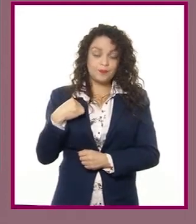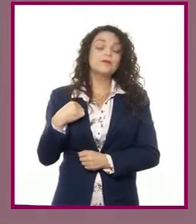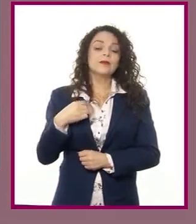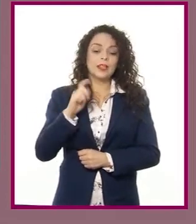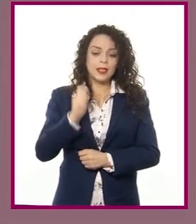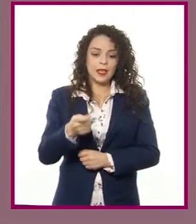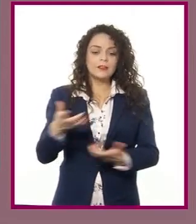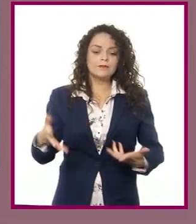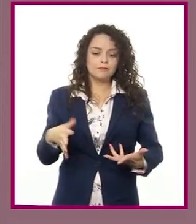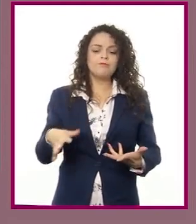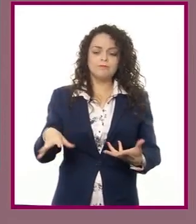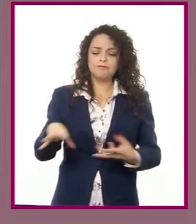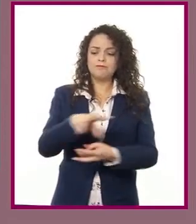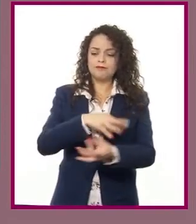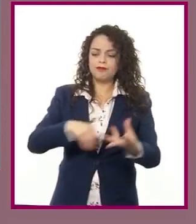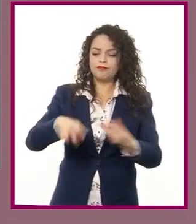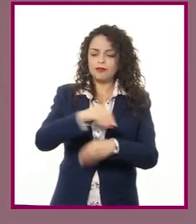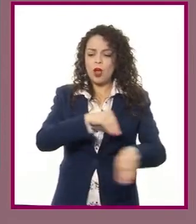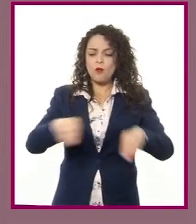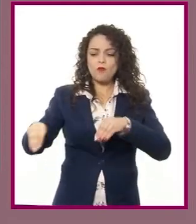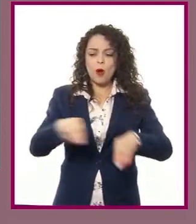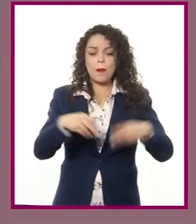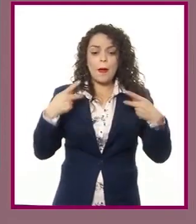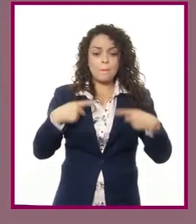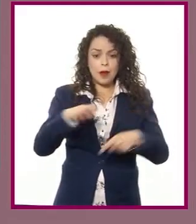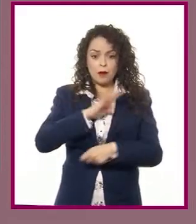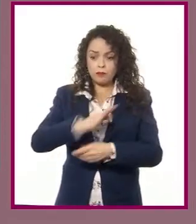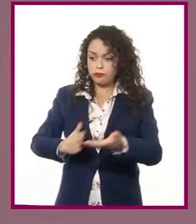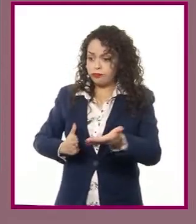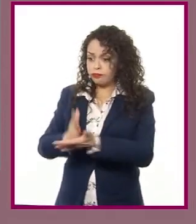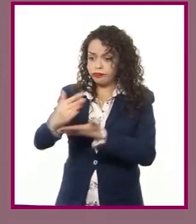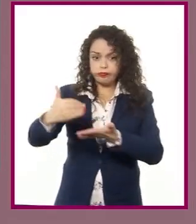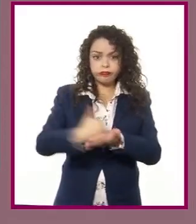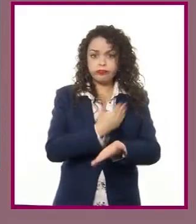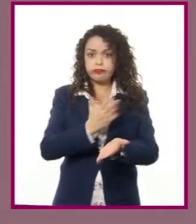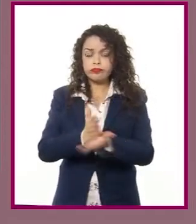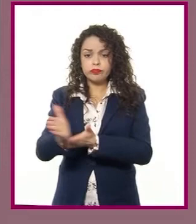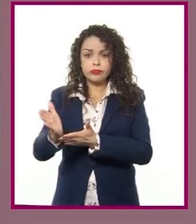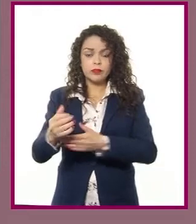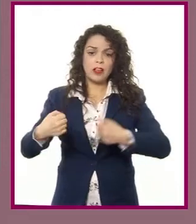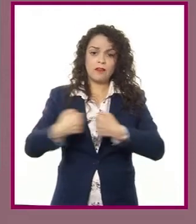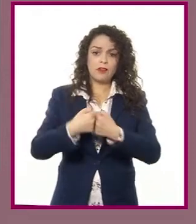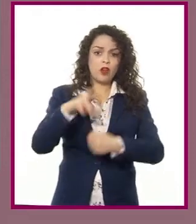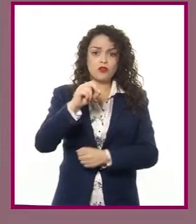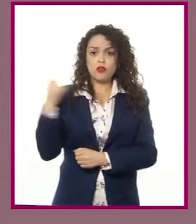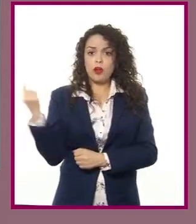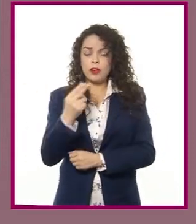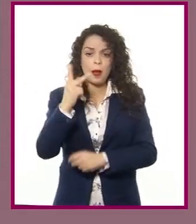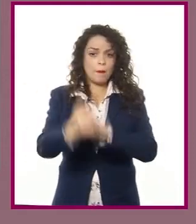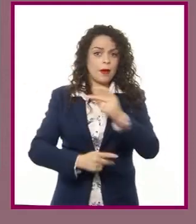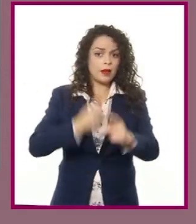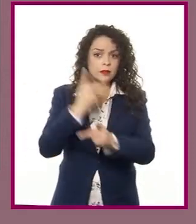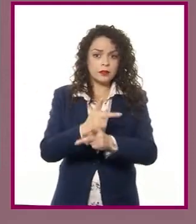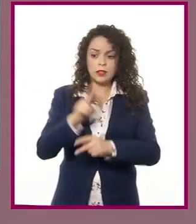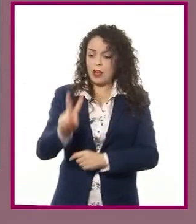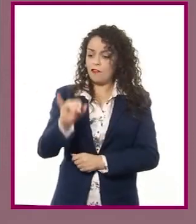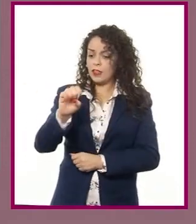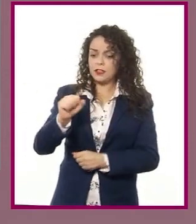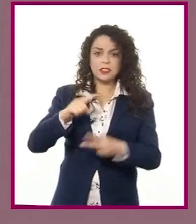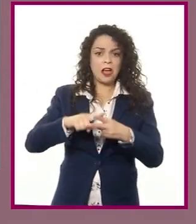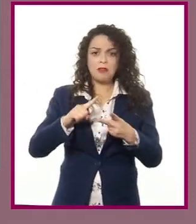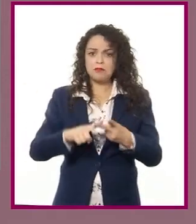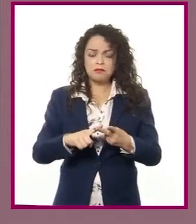movilidad, es decir, los ciudadanos pueden cruzar las fronteras sin necesidad de visas ni pasaportes, solo con los